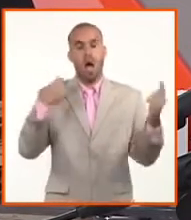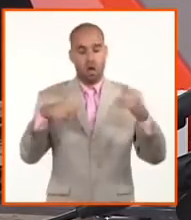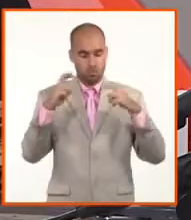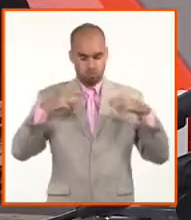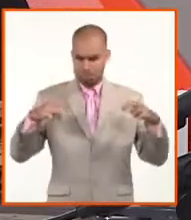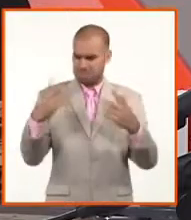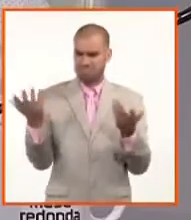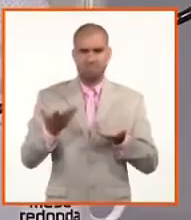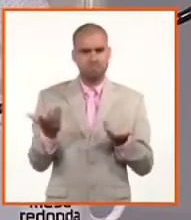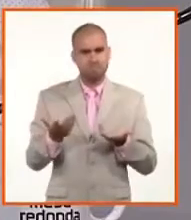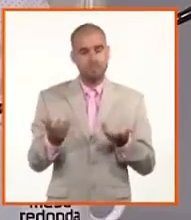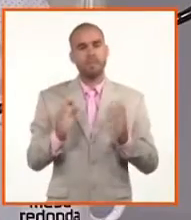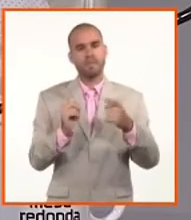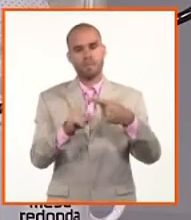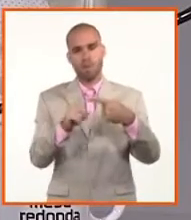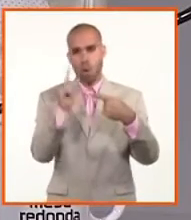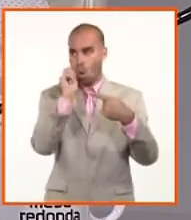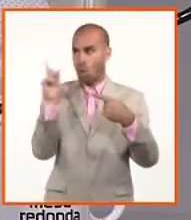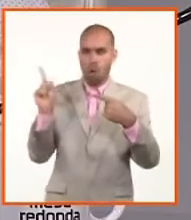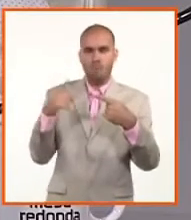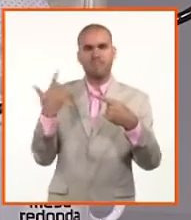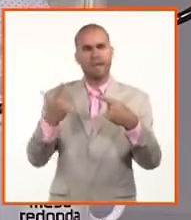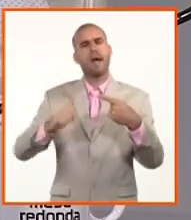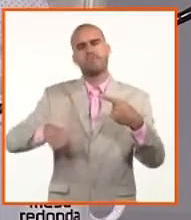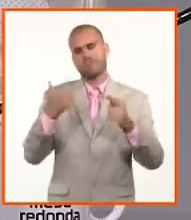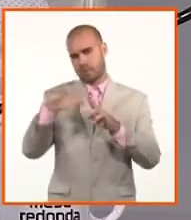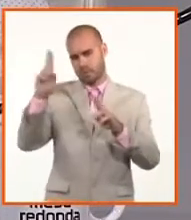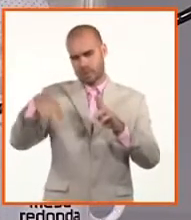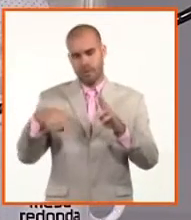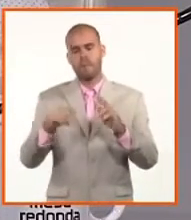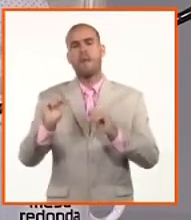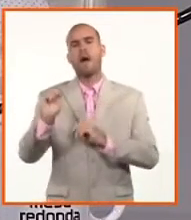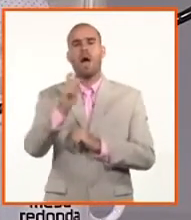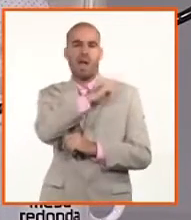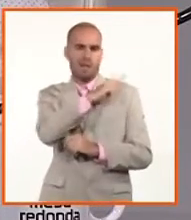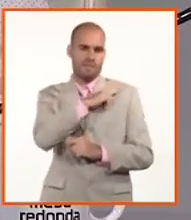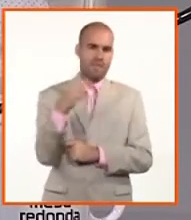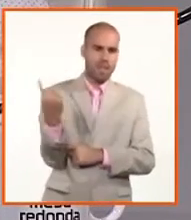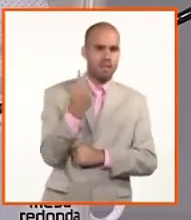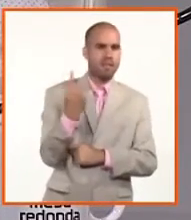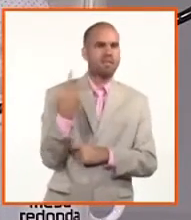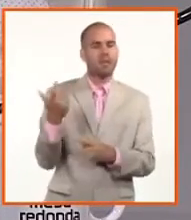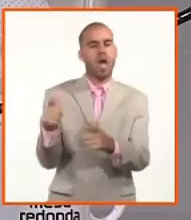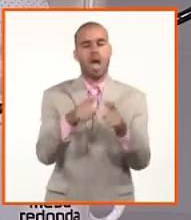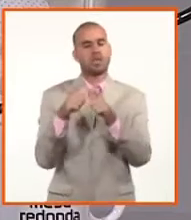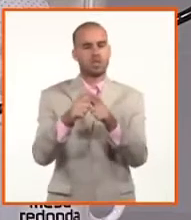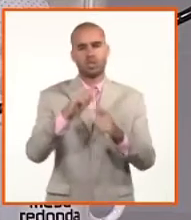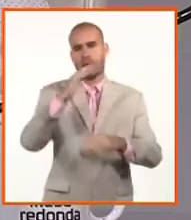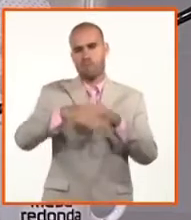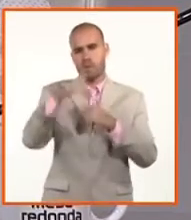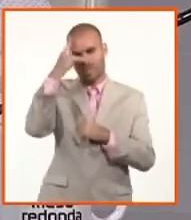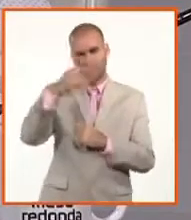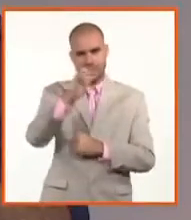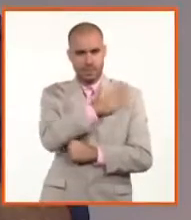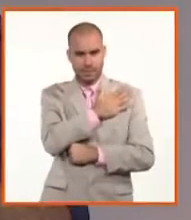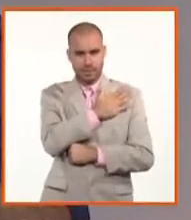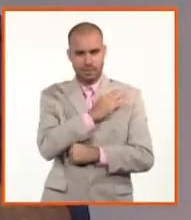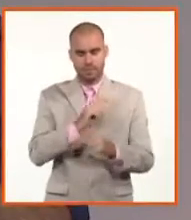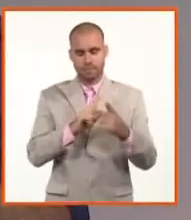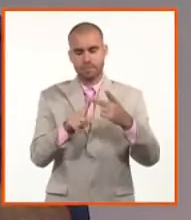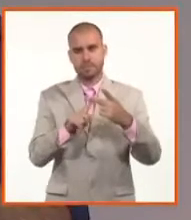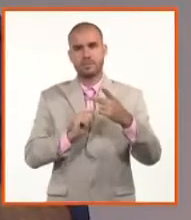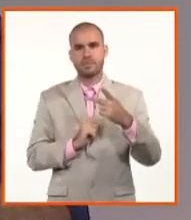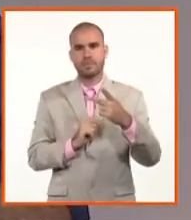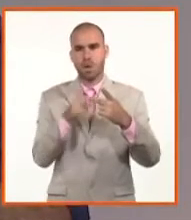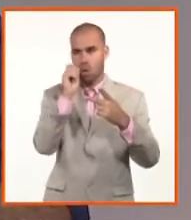Rafael González Muñoz, dramaturgo y presidente nacional de la Asociación Hermano Saiz. Yacel Toledo